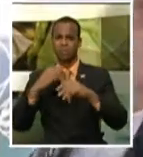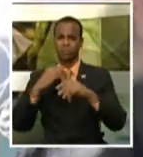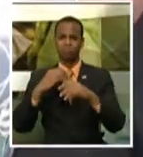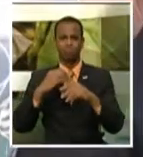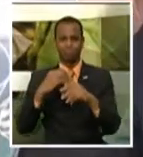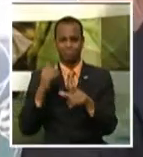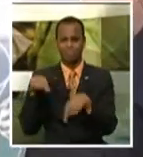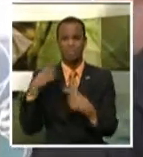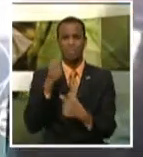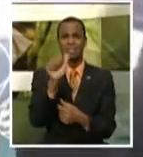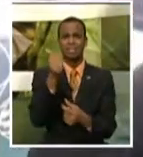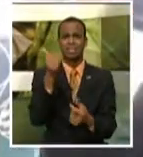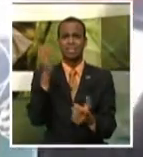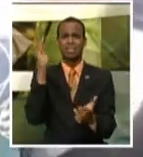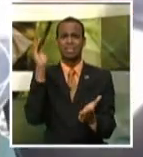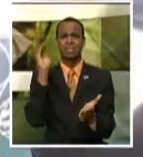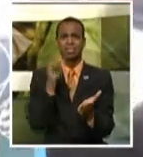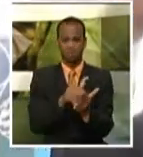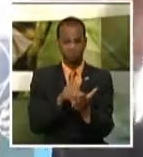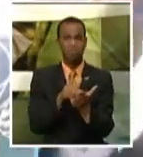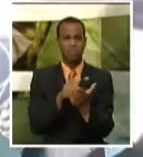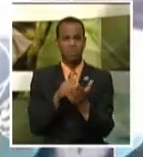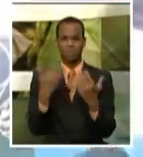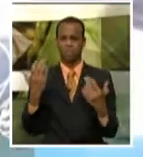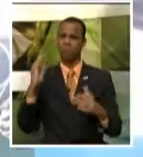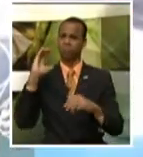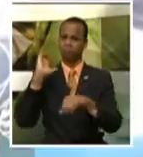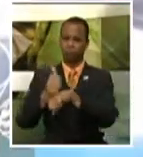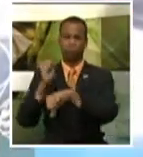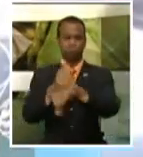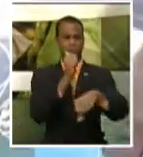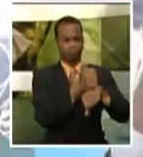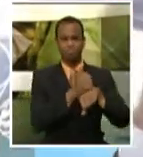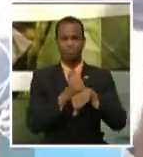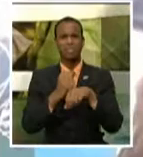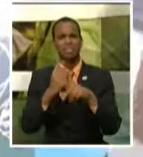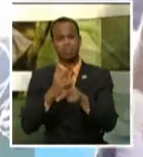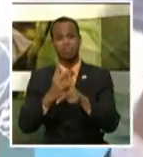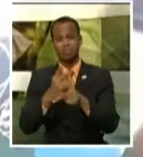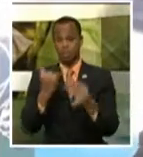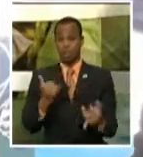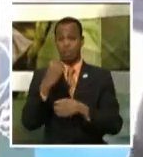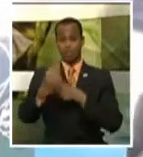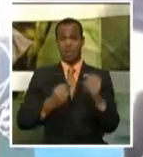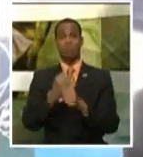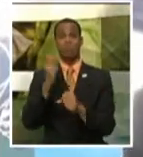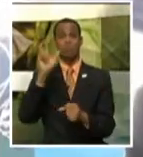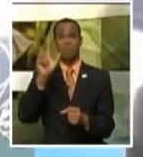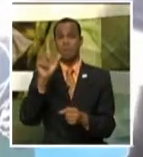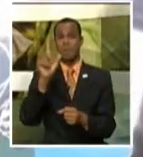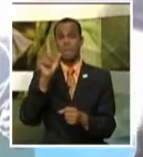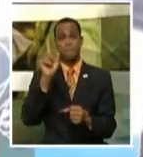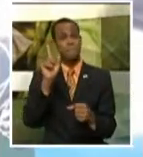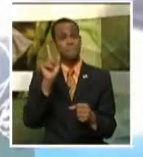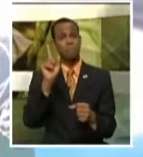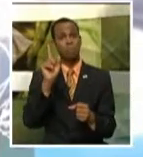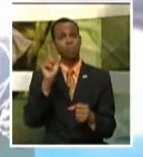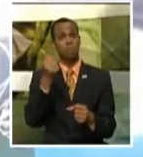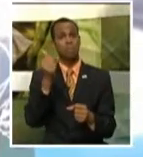10.000 aulas y este año entregaremos 10.000 más para tener 20.000 antes de comenzar el año